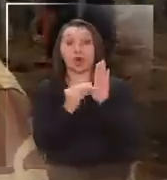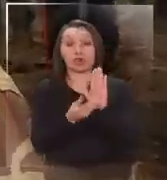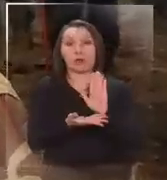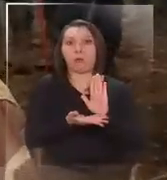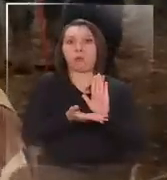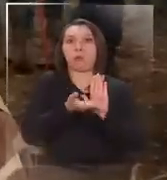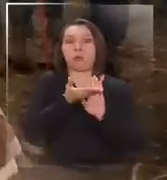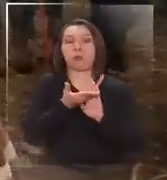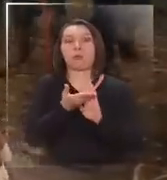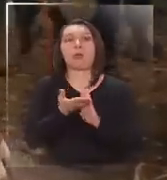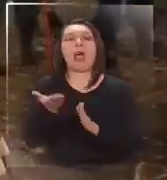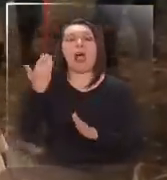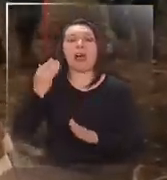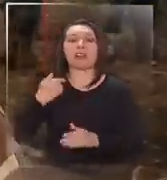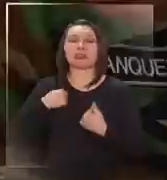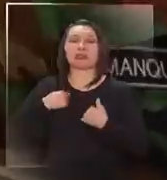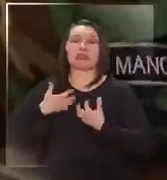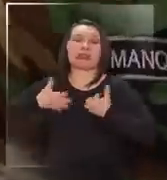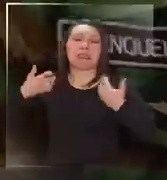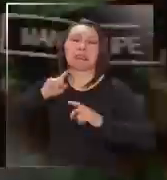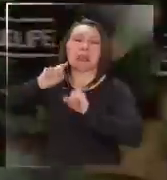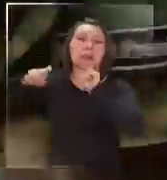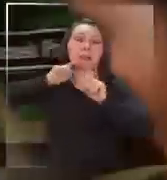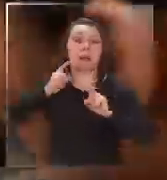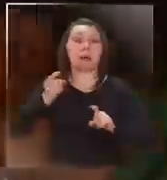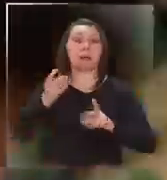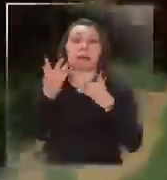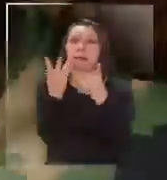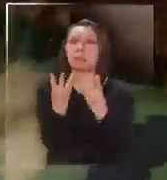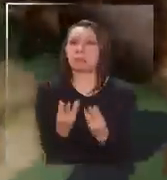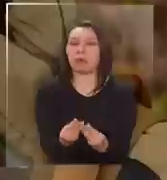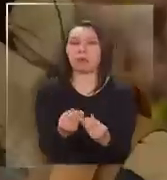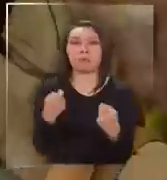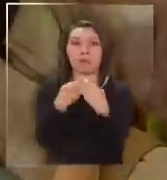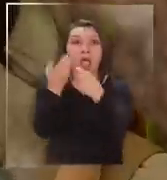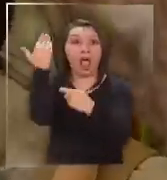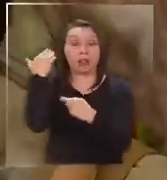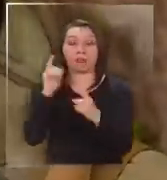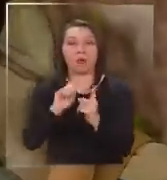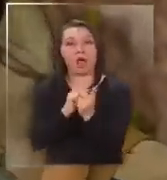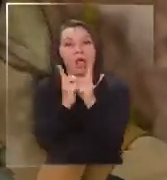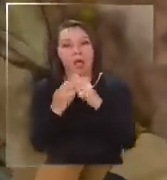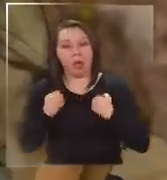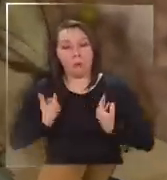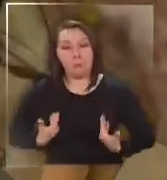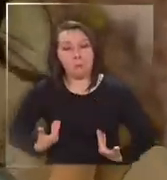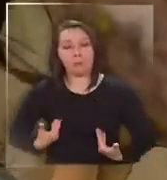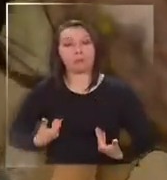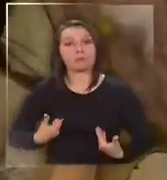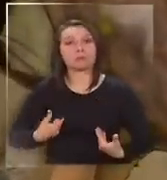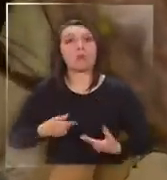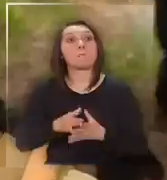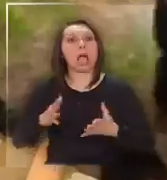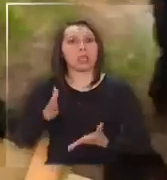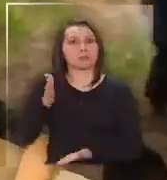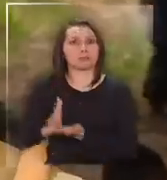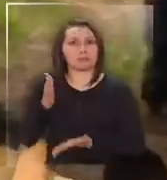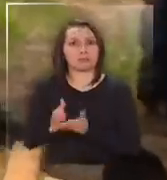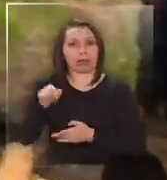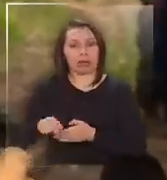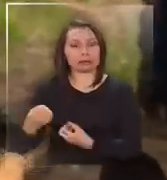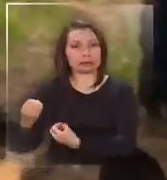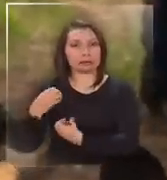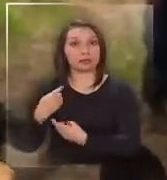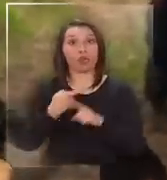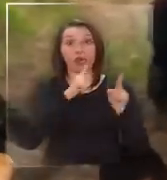subido, ya no soy contestadora. No ando peleando como antes. ¿No? Que en sí es la más disciplina que te dan aquí,